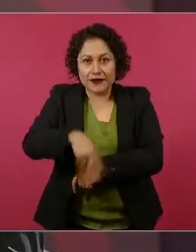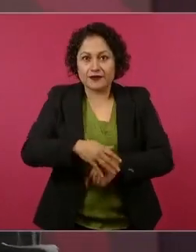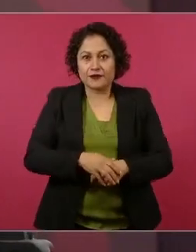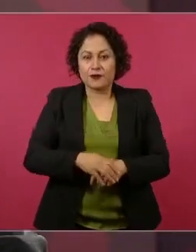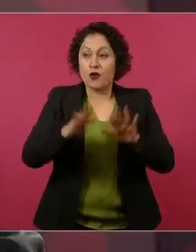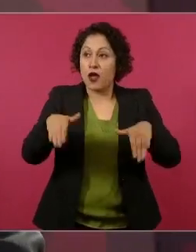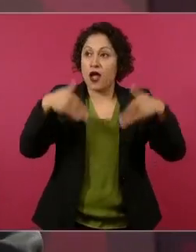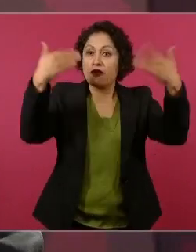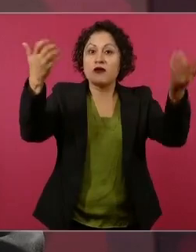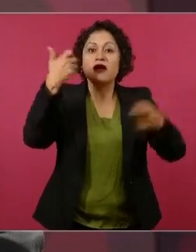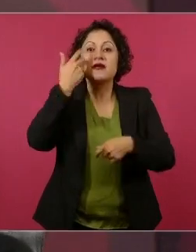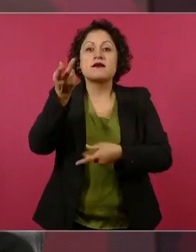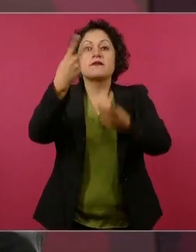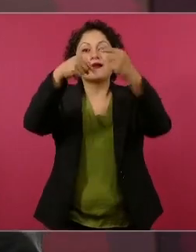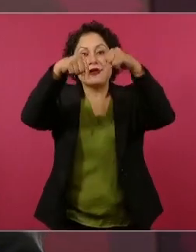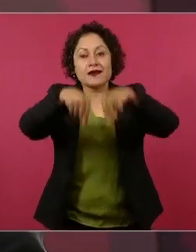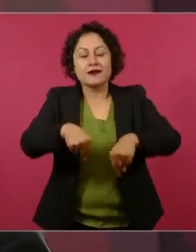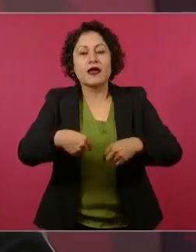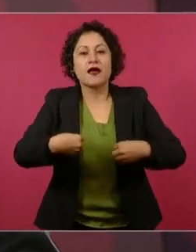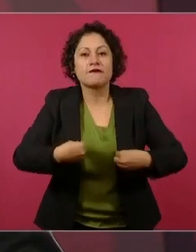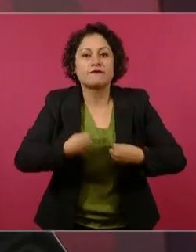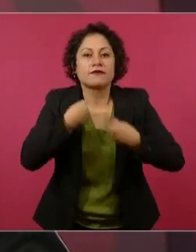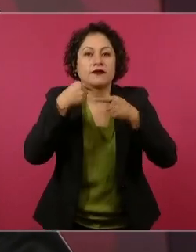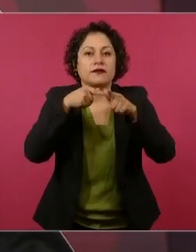en la Ciudad de México.